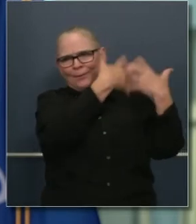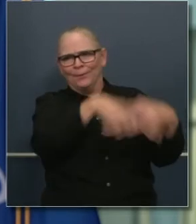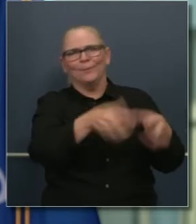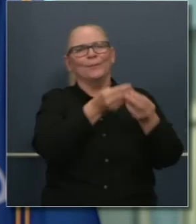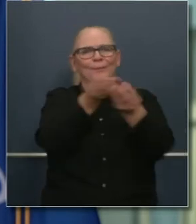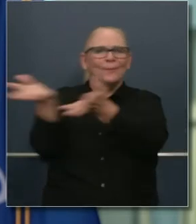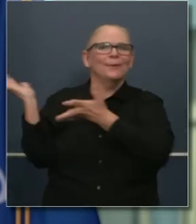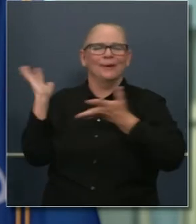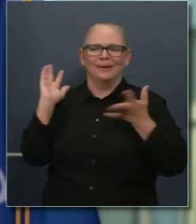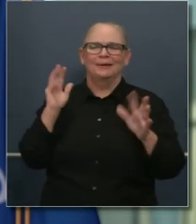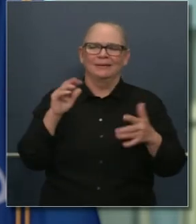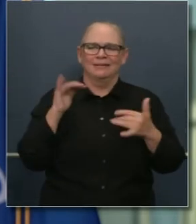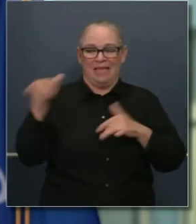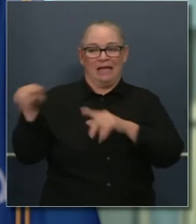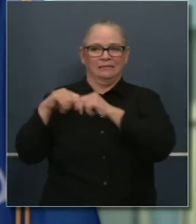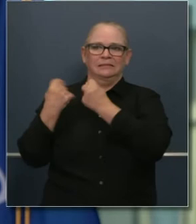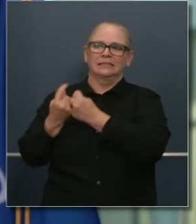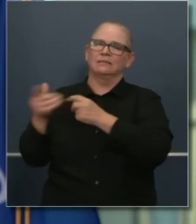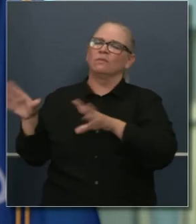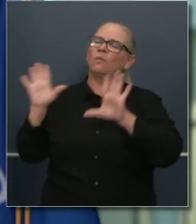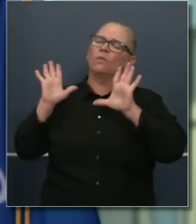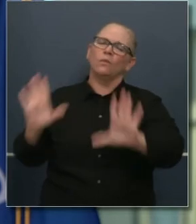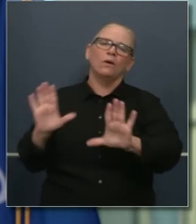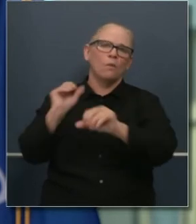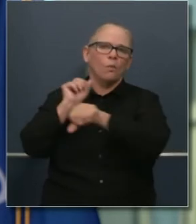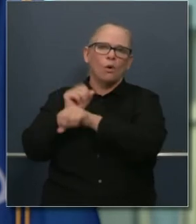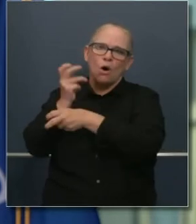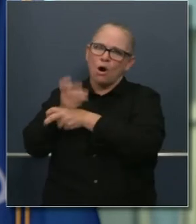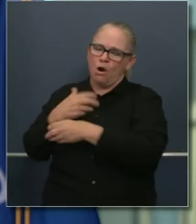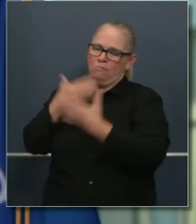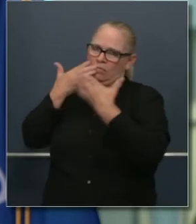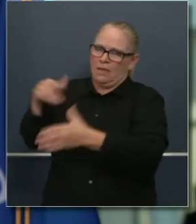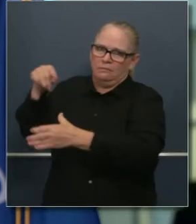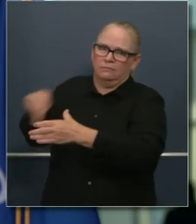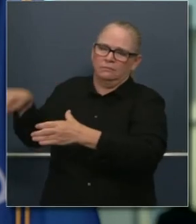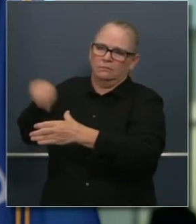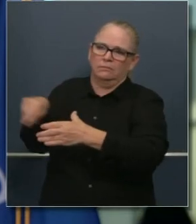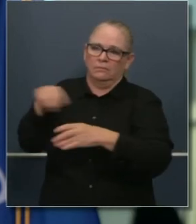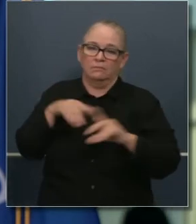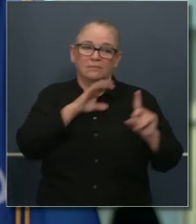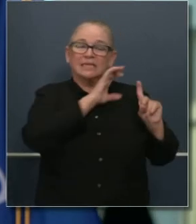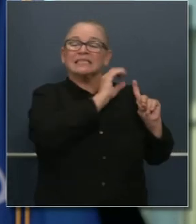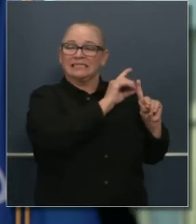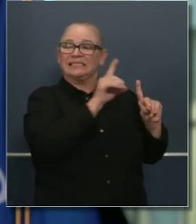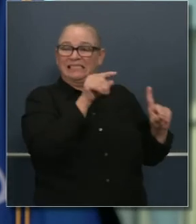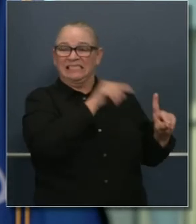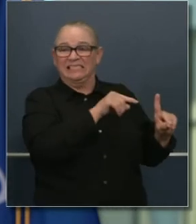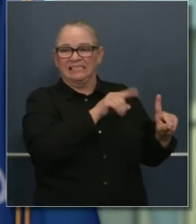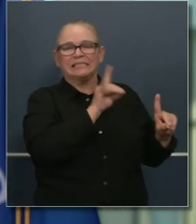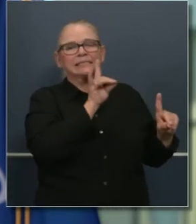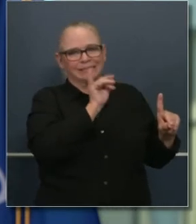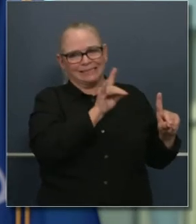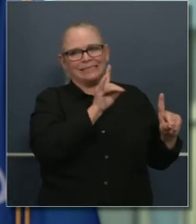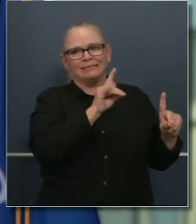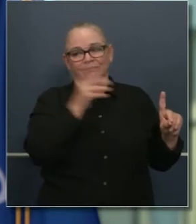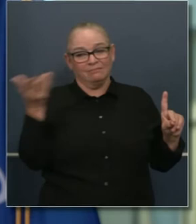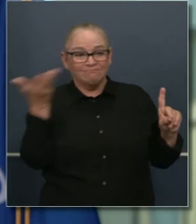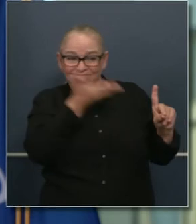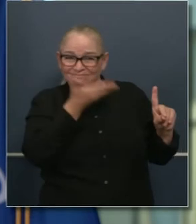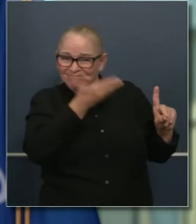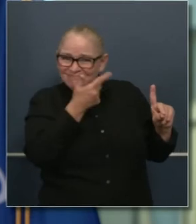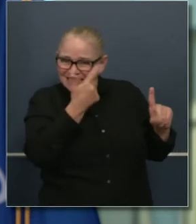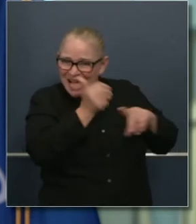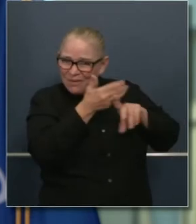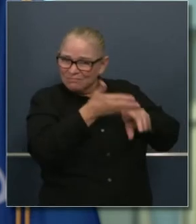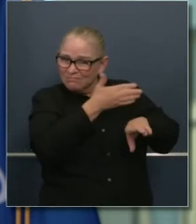y el resto del equipo han hecho trabajo increíble el idea ha respondido a nuestros